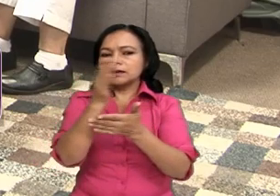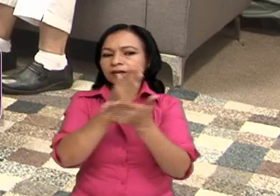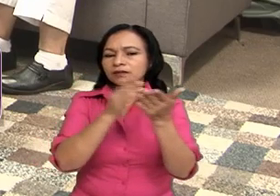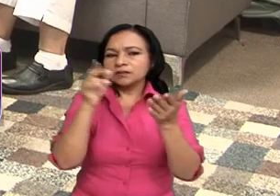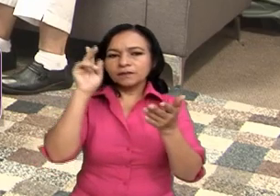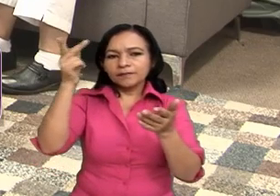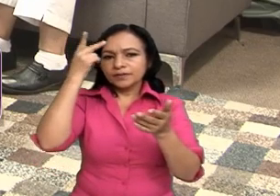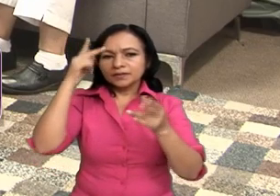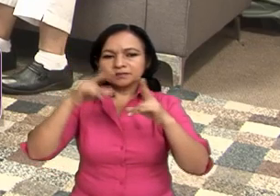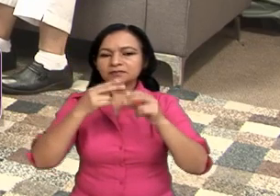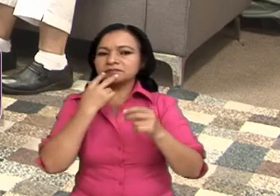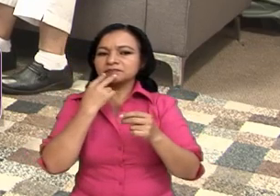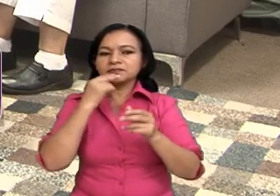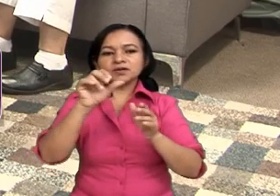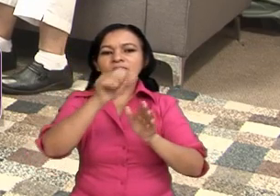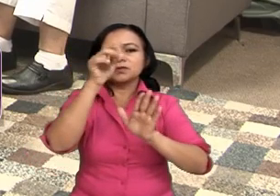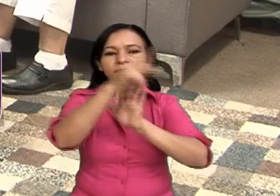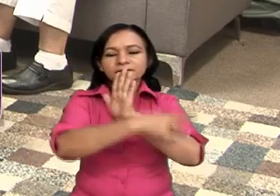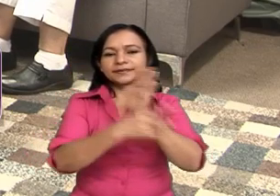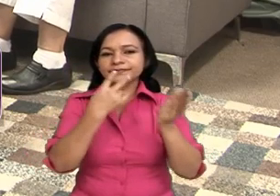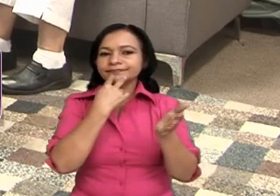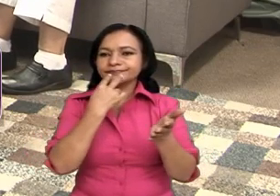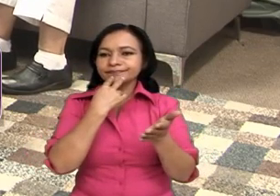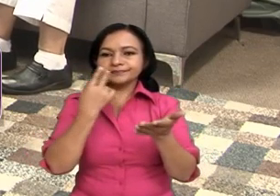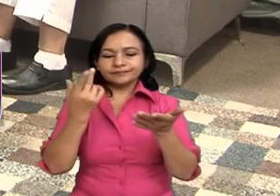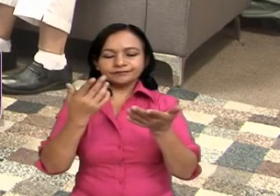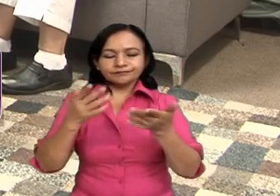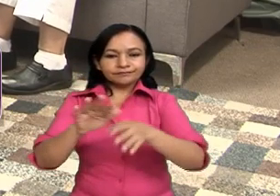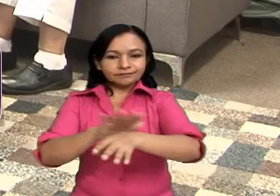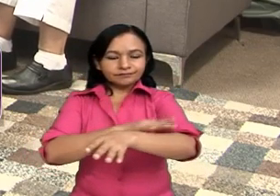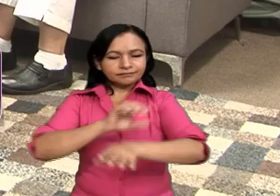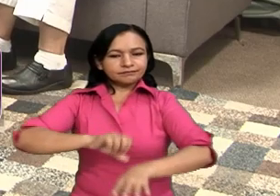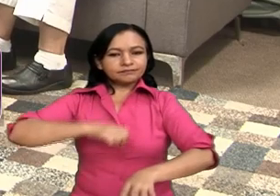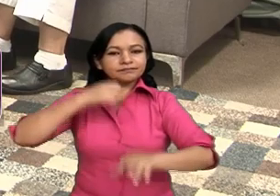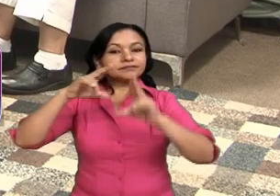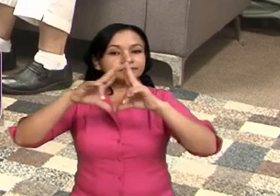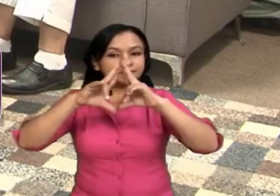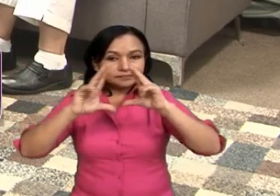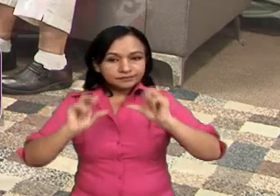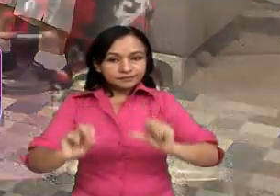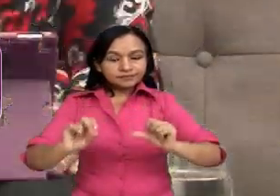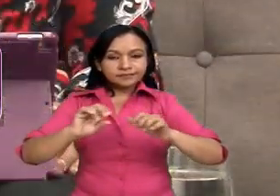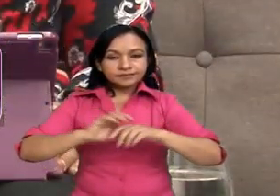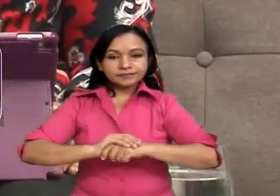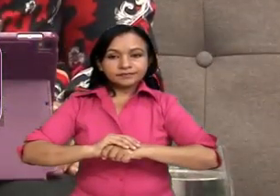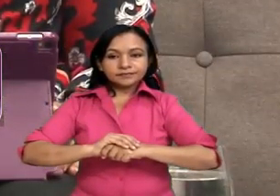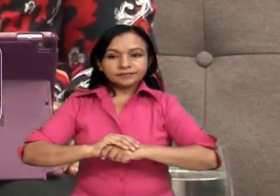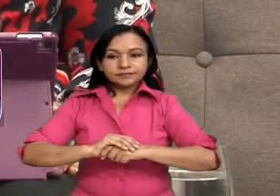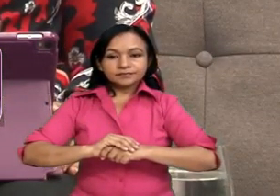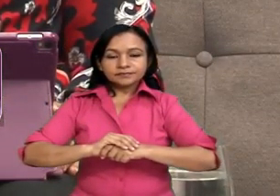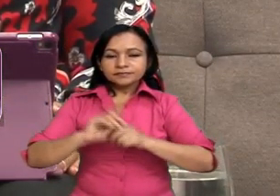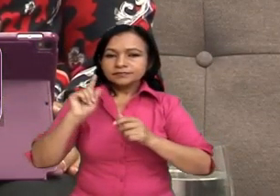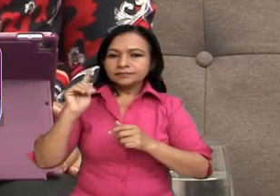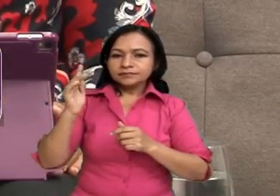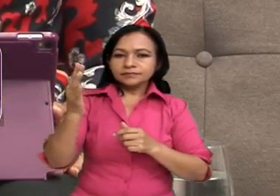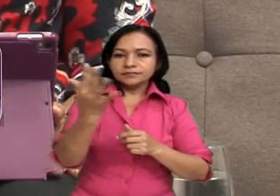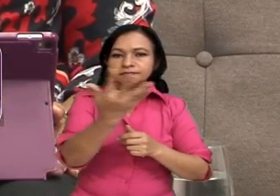como nuestro país, ¿verdad? Eso también de lo que nos sentimos orgullosos. Y toda la